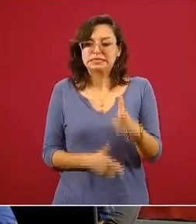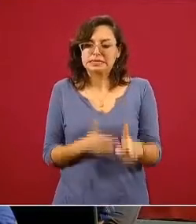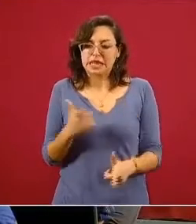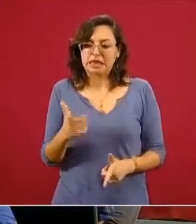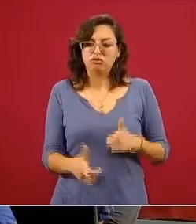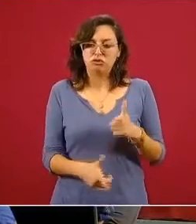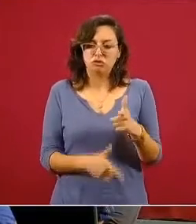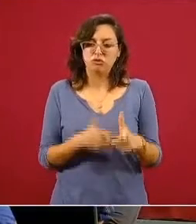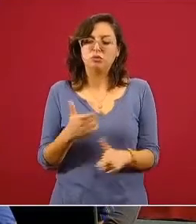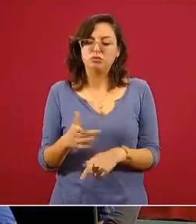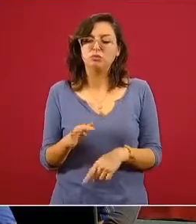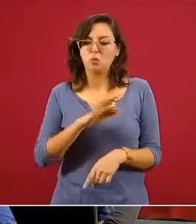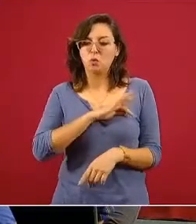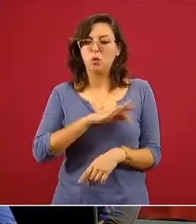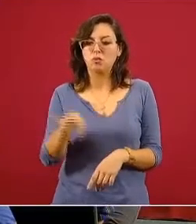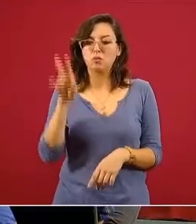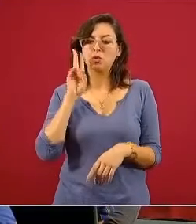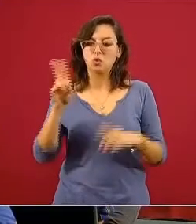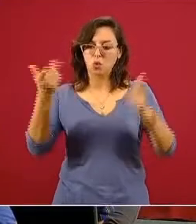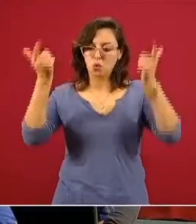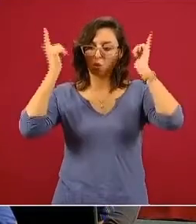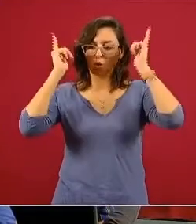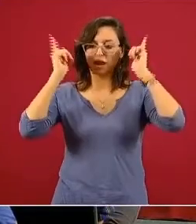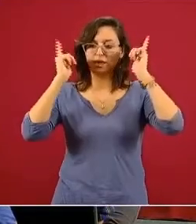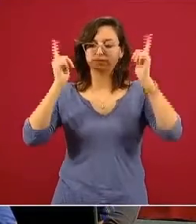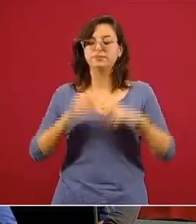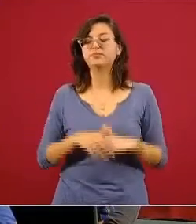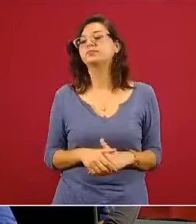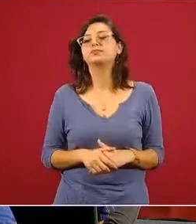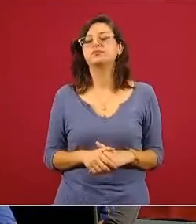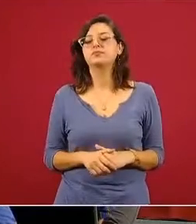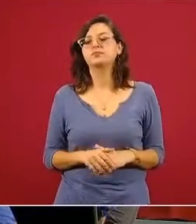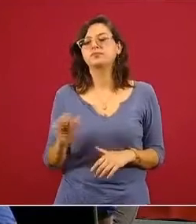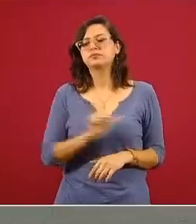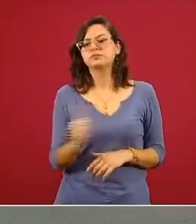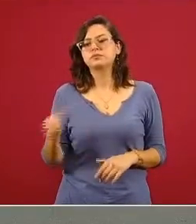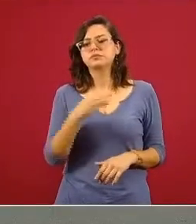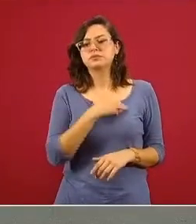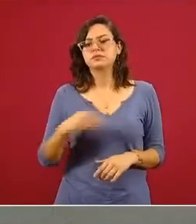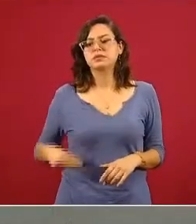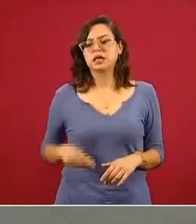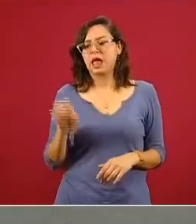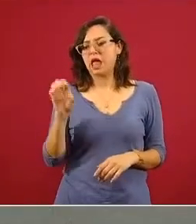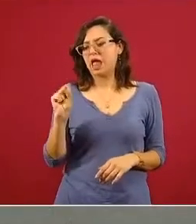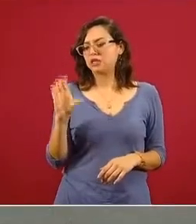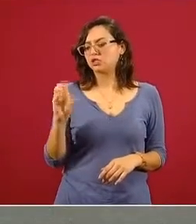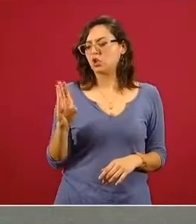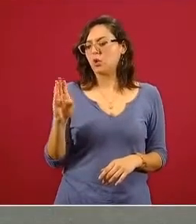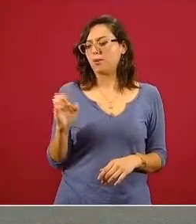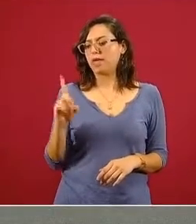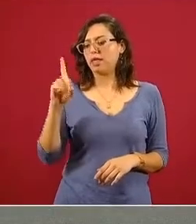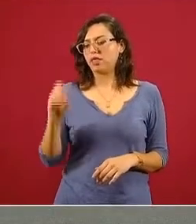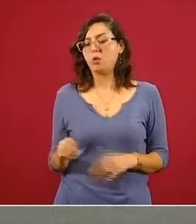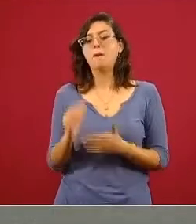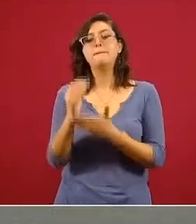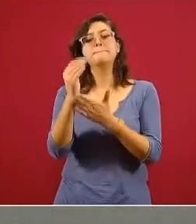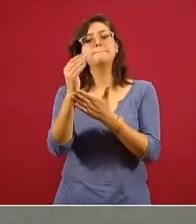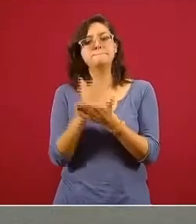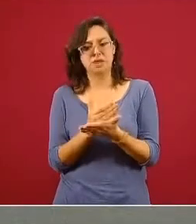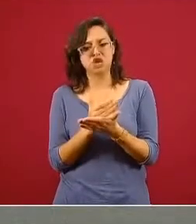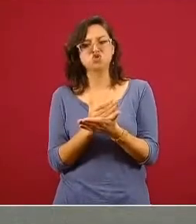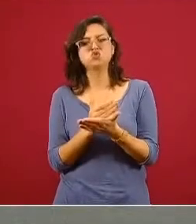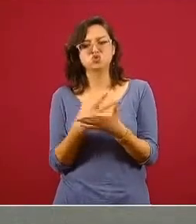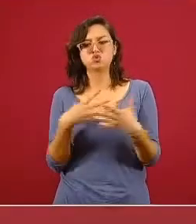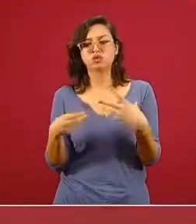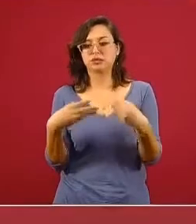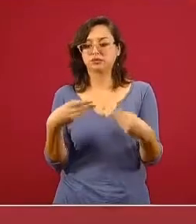inclusive descendente. Esperemos que eso se mantenga. Y otros como Escobedo Juárez con menor intensidad, pero todavía conservando un